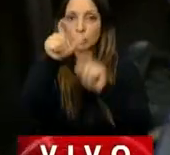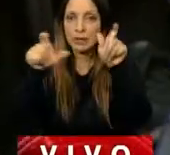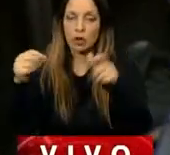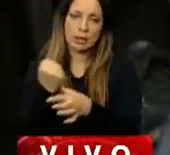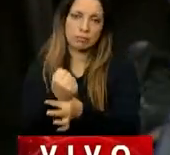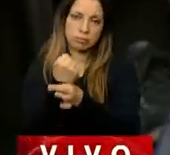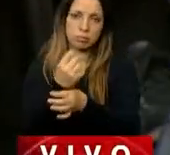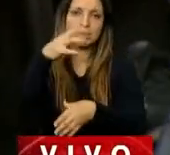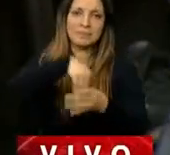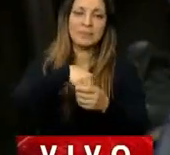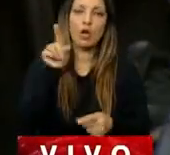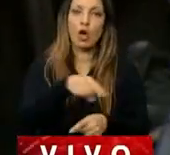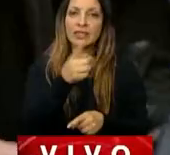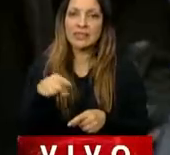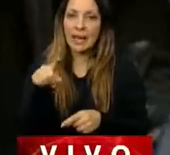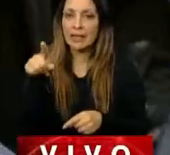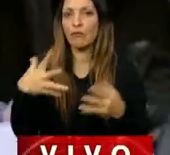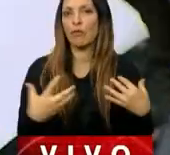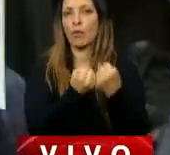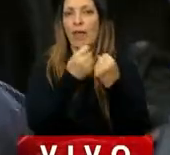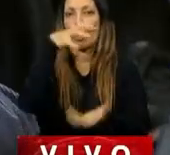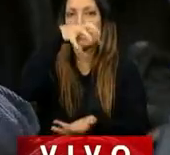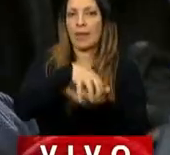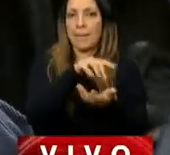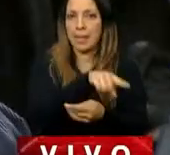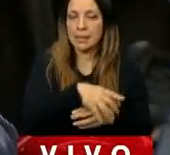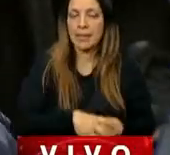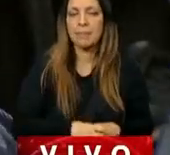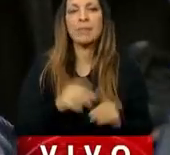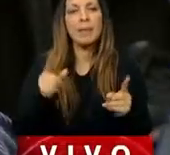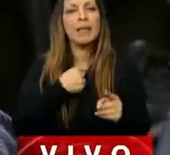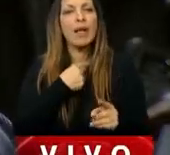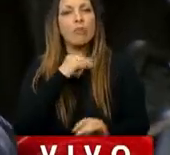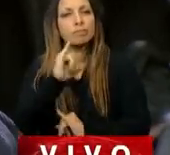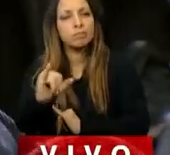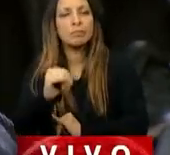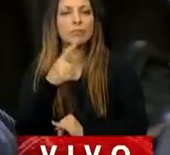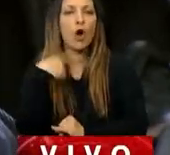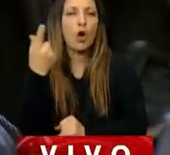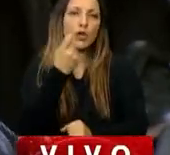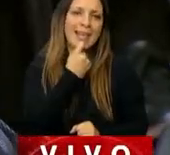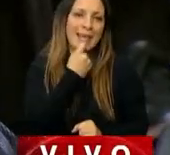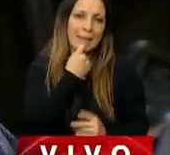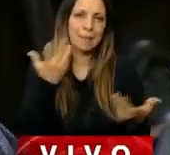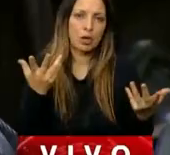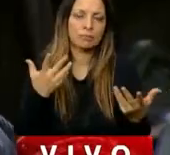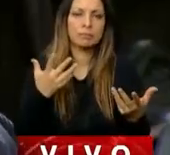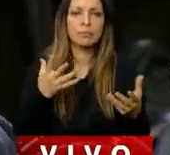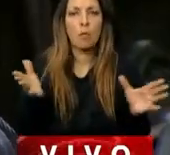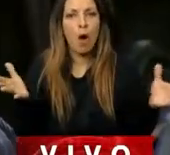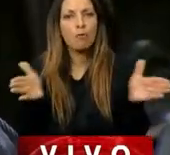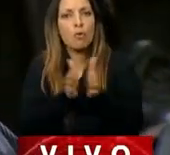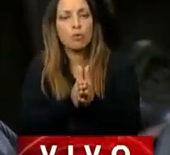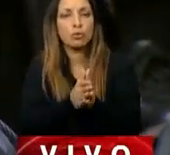doctores del CONICET. Y quiero marcar otro ejemplo de cooperación